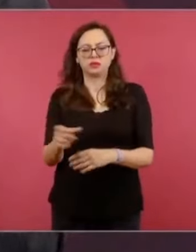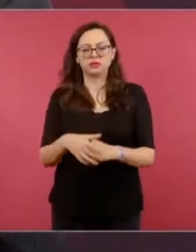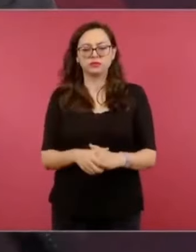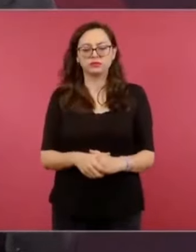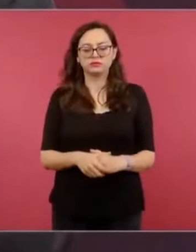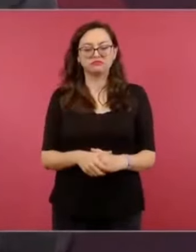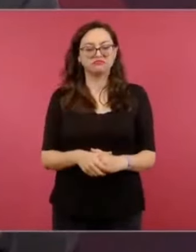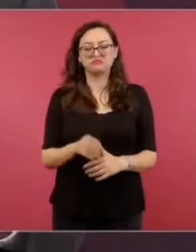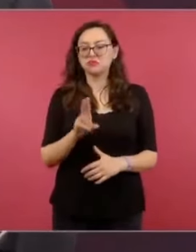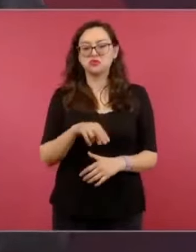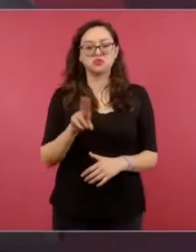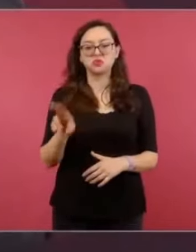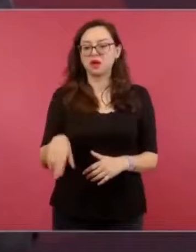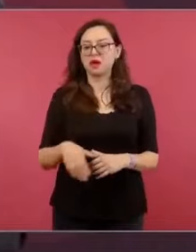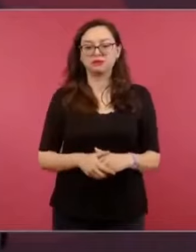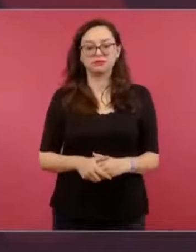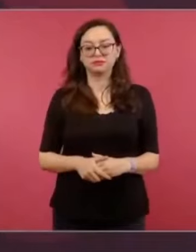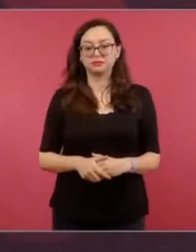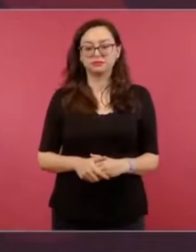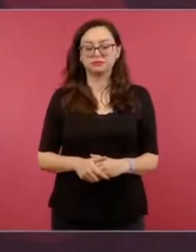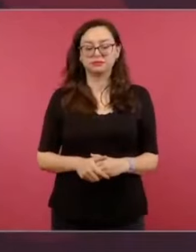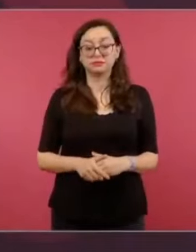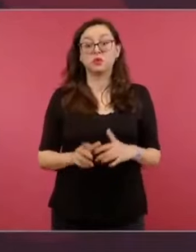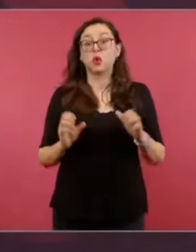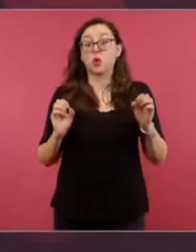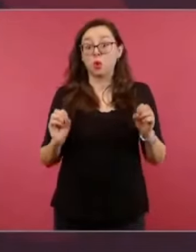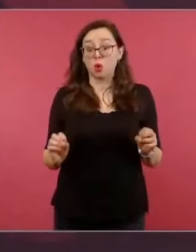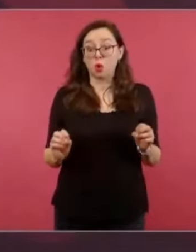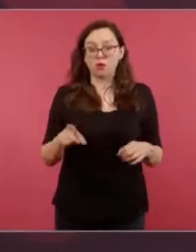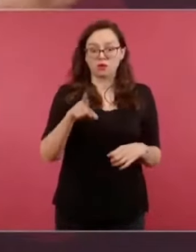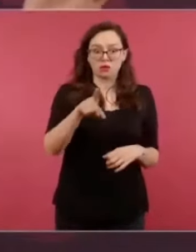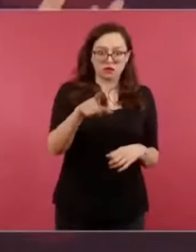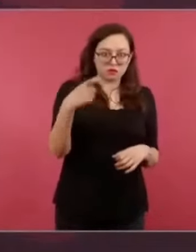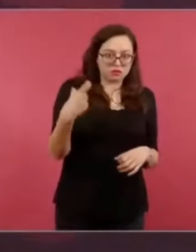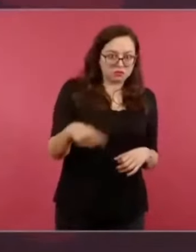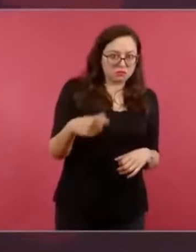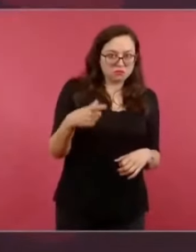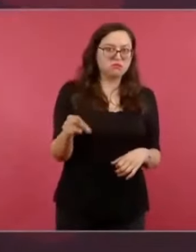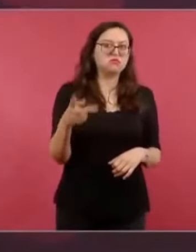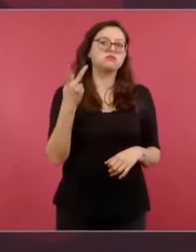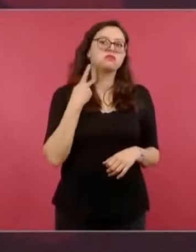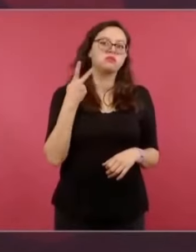O acusar de actos de corrupción. No,